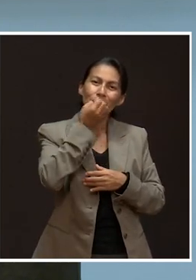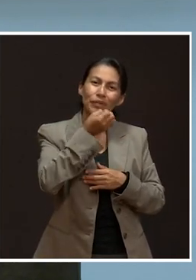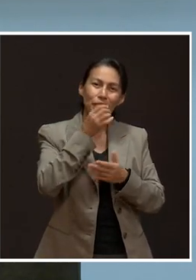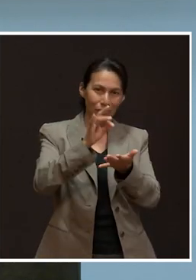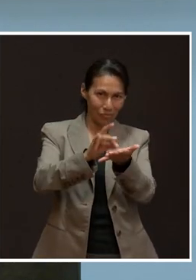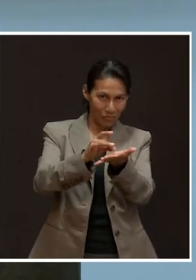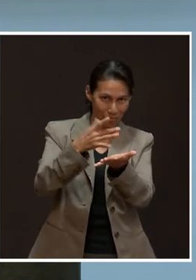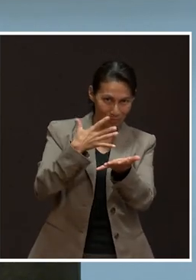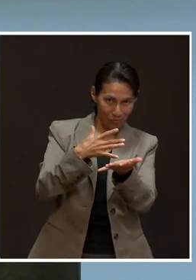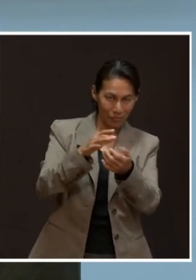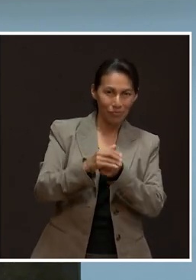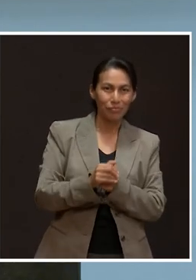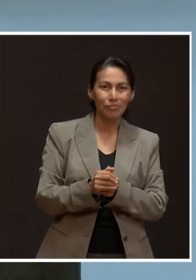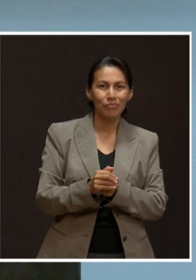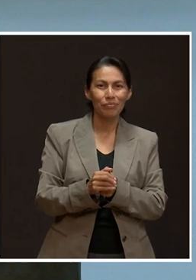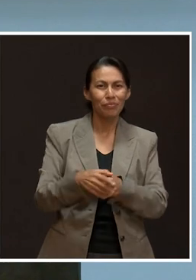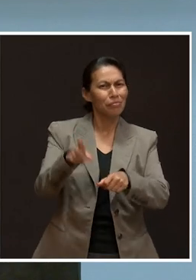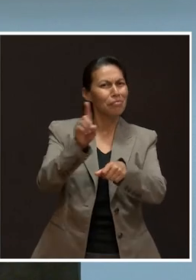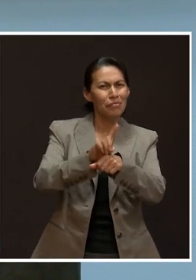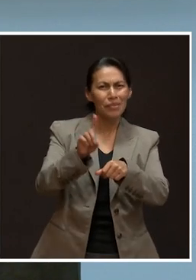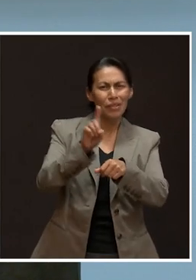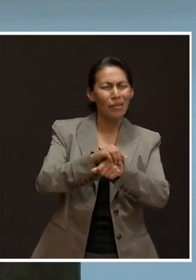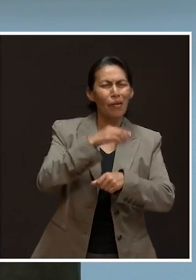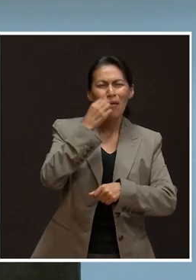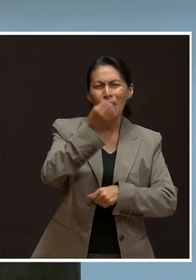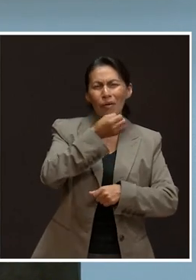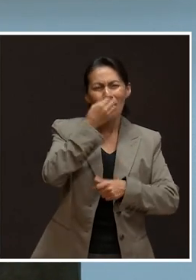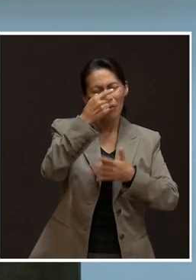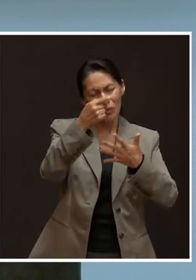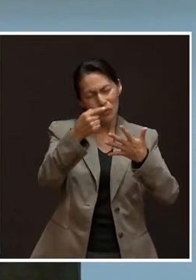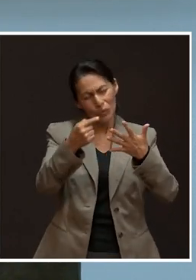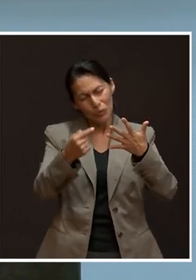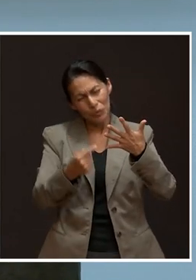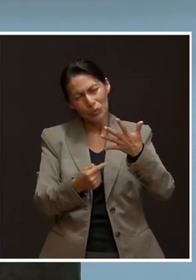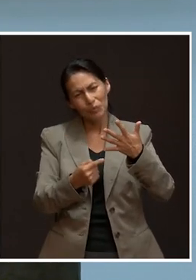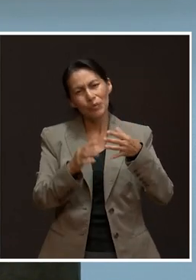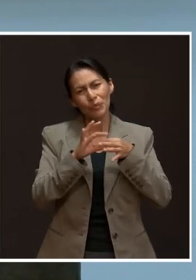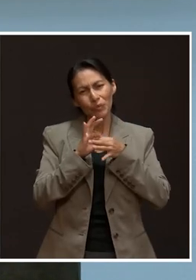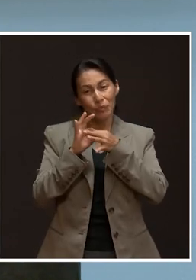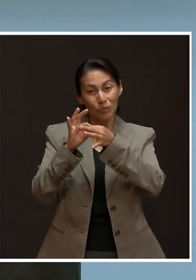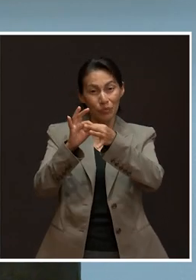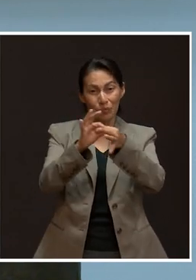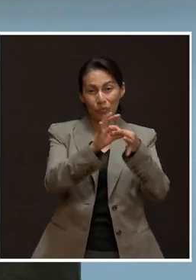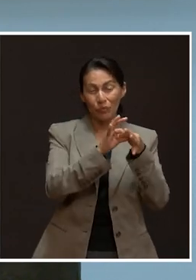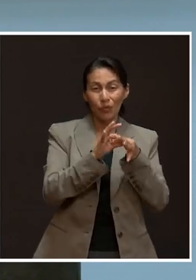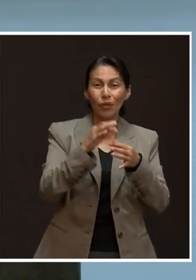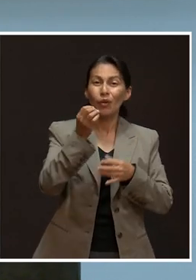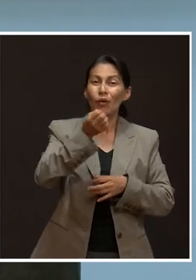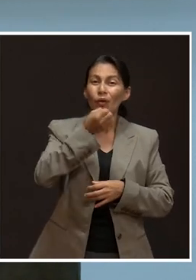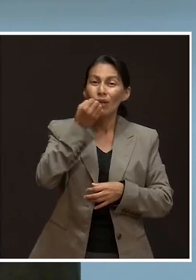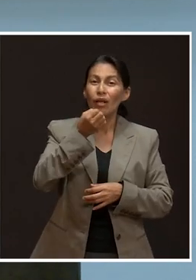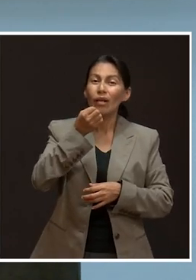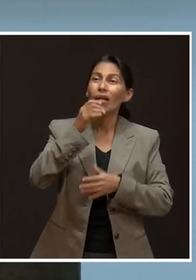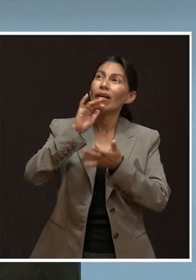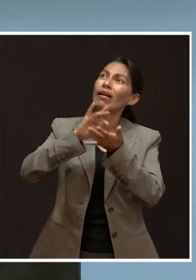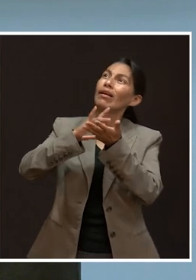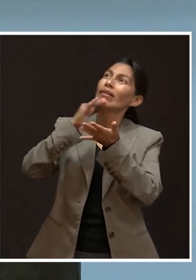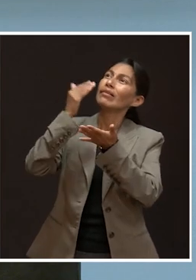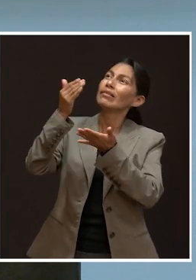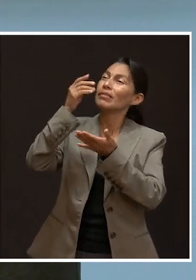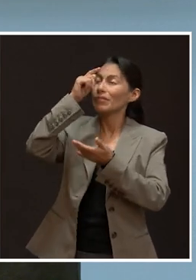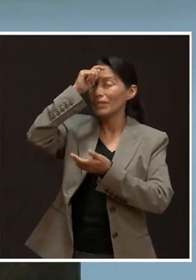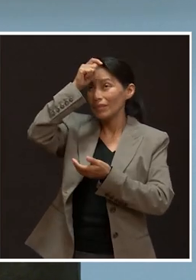al programa. Todos los días oramos por ello. Nos unimos a ti para orar, para agradecer, para